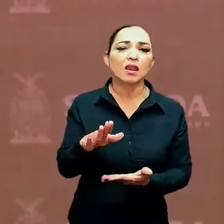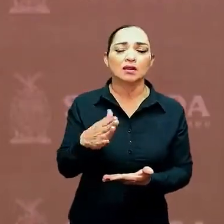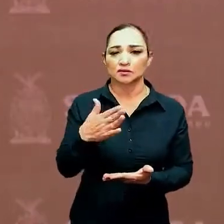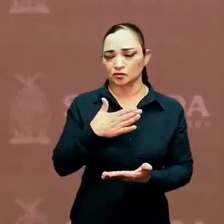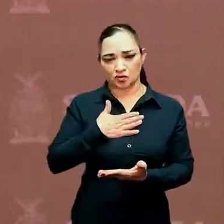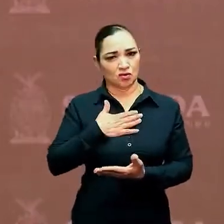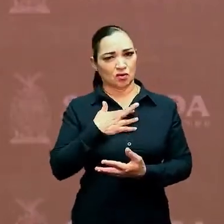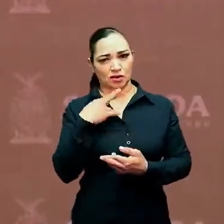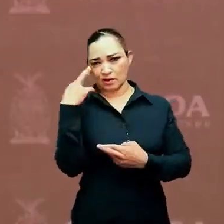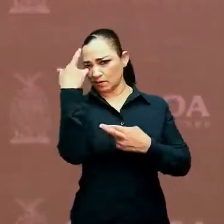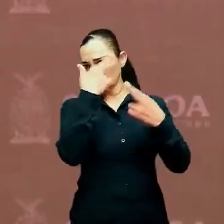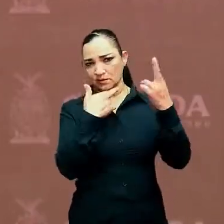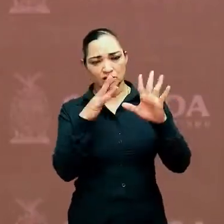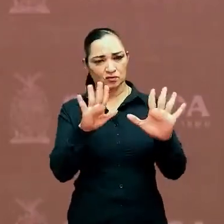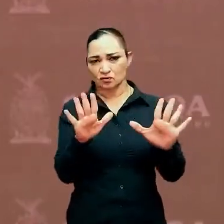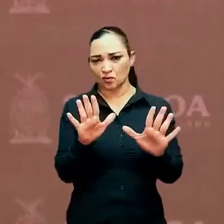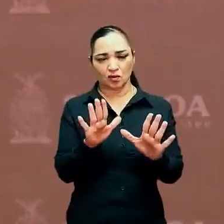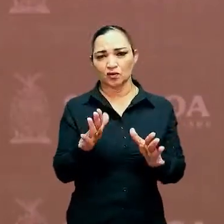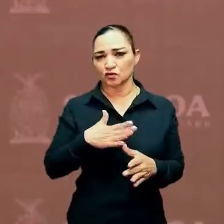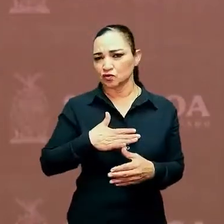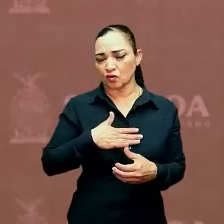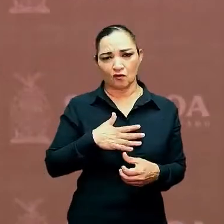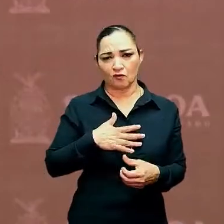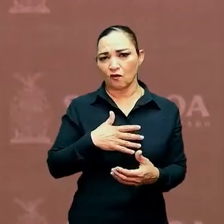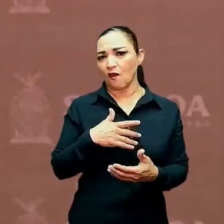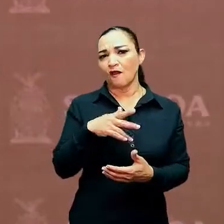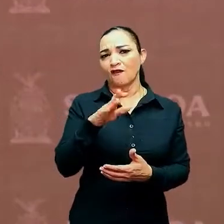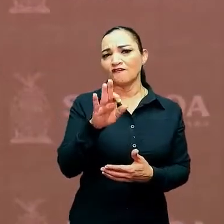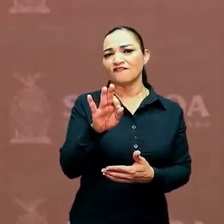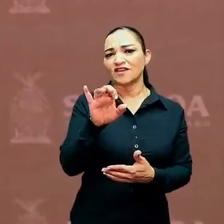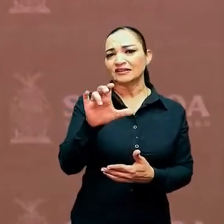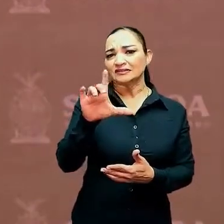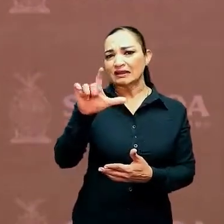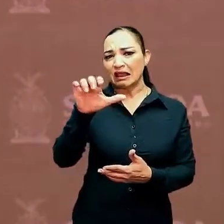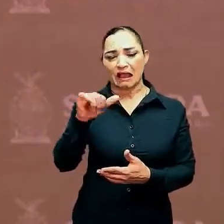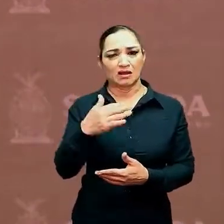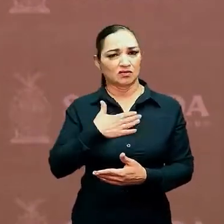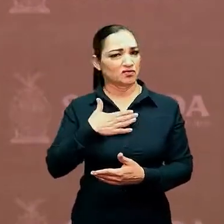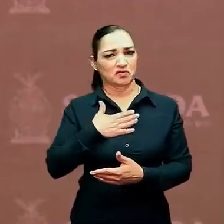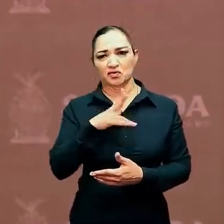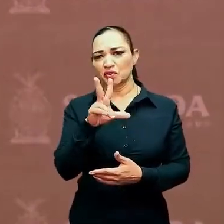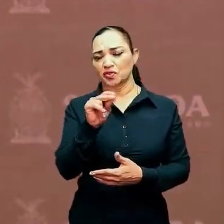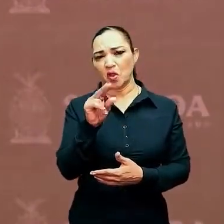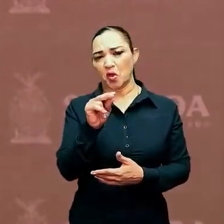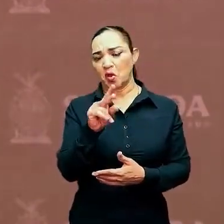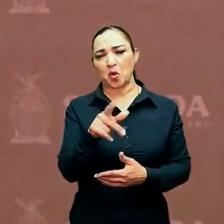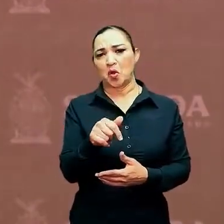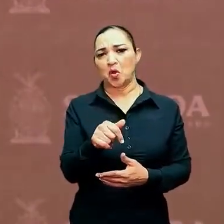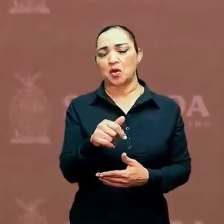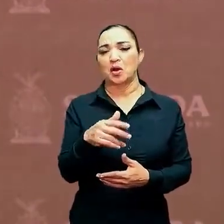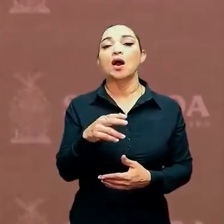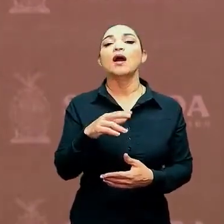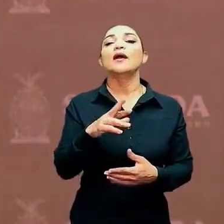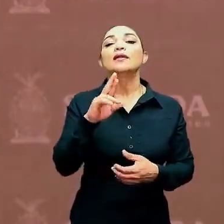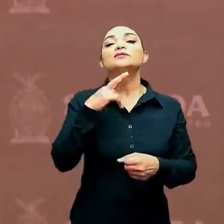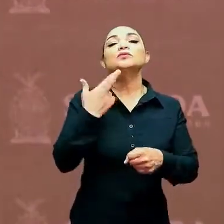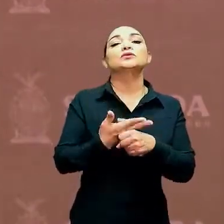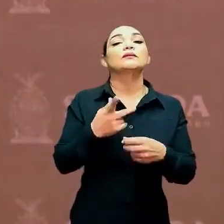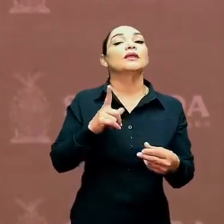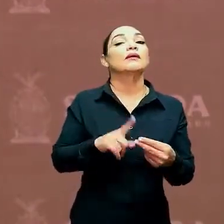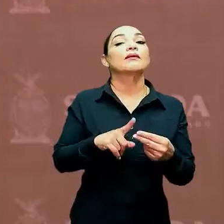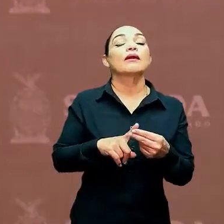soy gobernador, no soy fiscal, no reviso eso. Eso lo tiene que revisar Transparencia y luego Auditoría. Y la